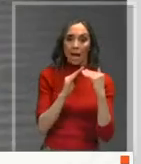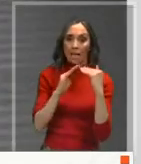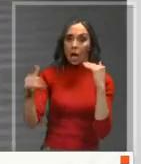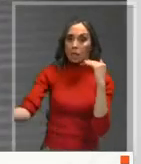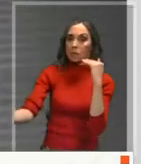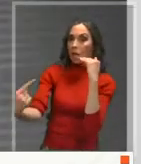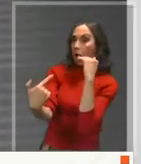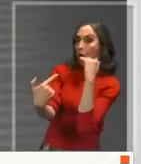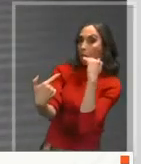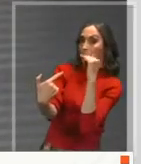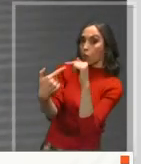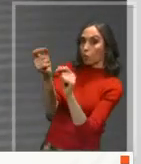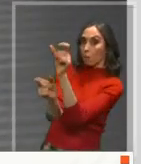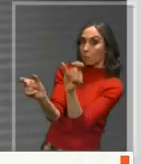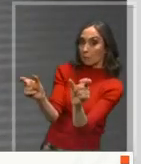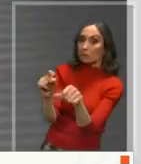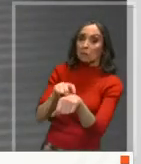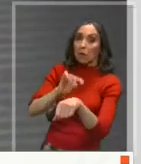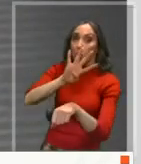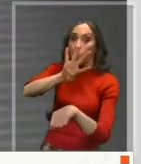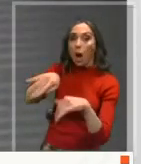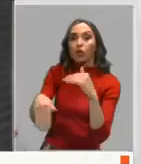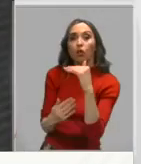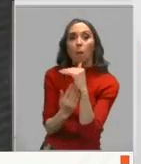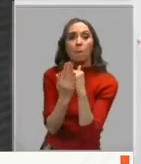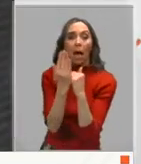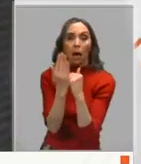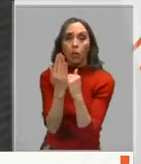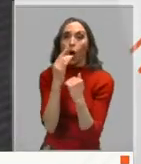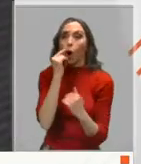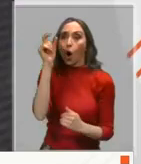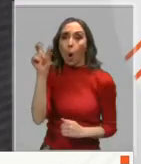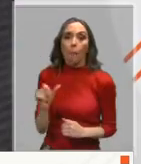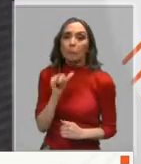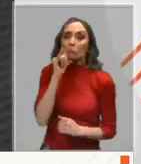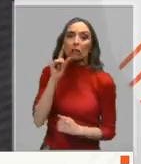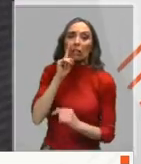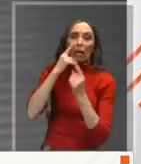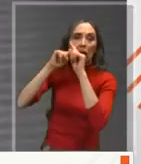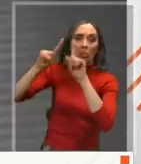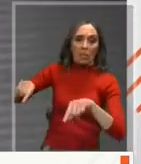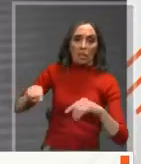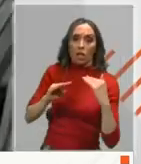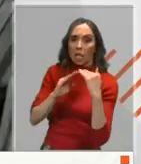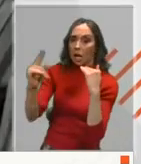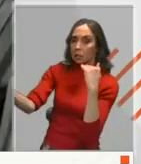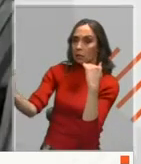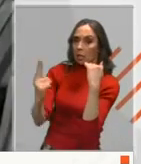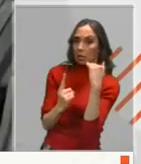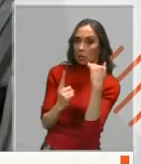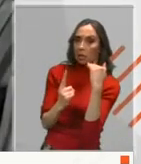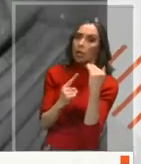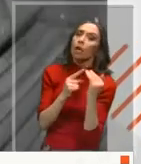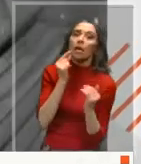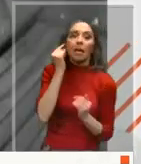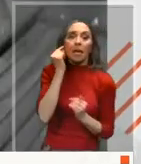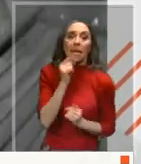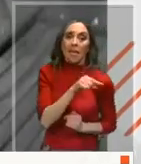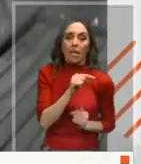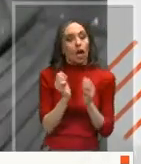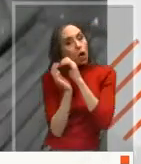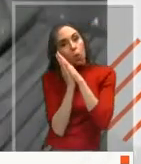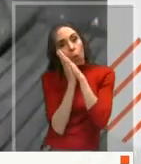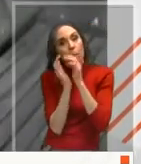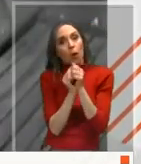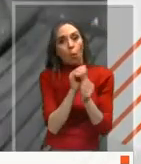su vivienda. Eran cerca de las 4 de la madrugada cuando un sujeto desconocido llegó hasta su domicilio. Dormía junto a sus 4 hijos,